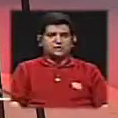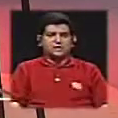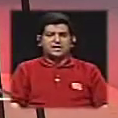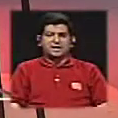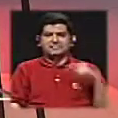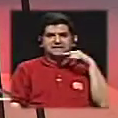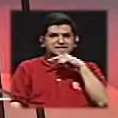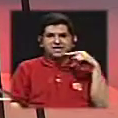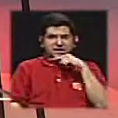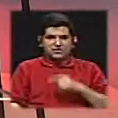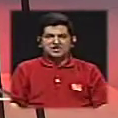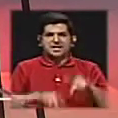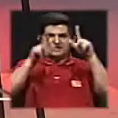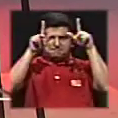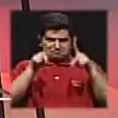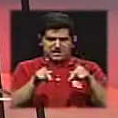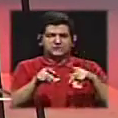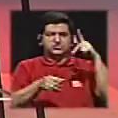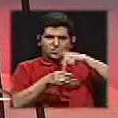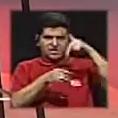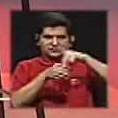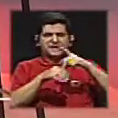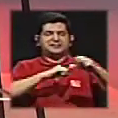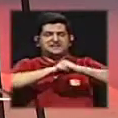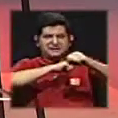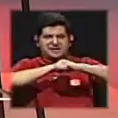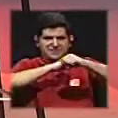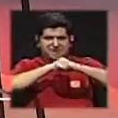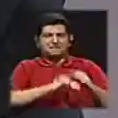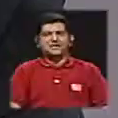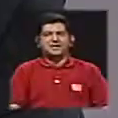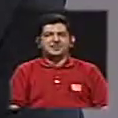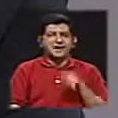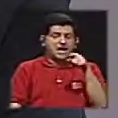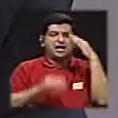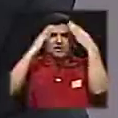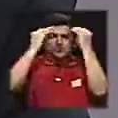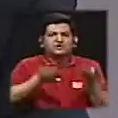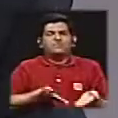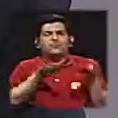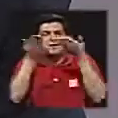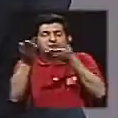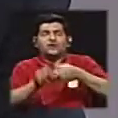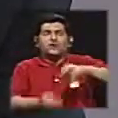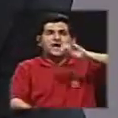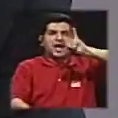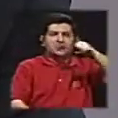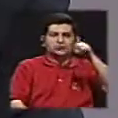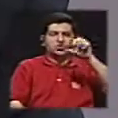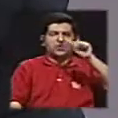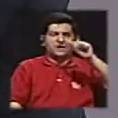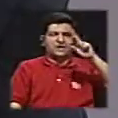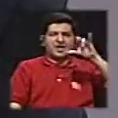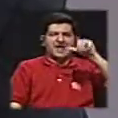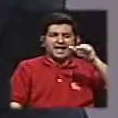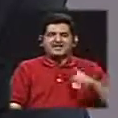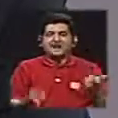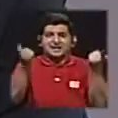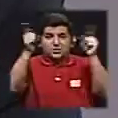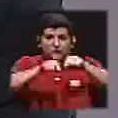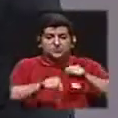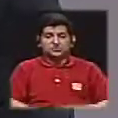PUSC, gente que está participando dentro de la campaña del PUSC, le informen a Johnny Araya lo que estaba pasando? Ah, es